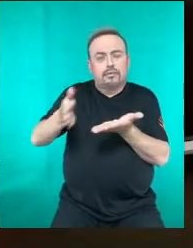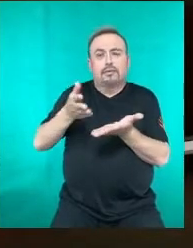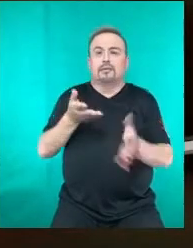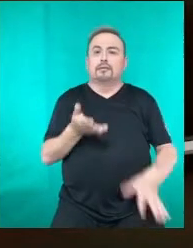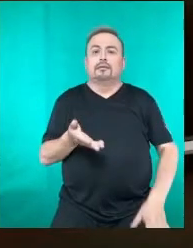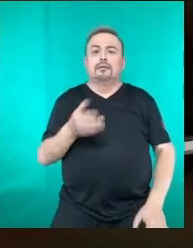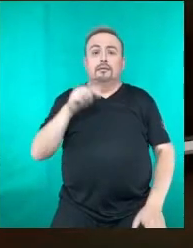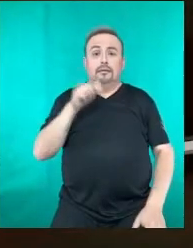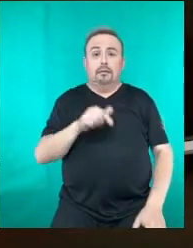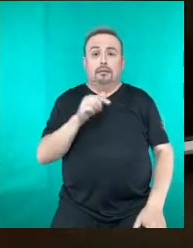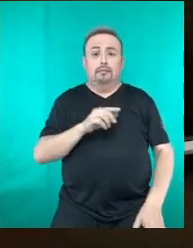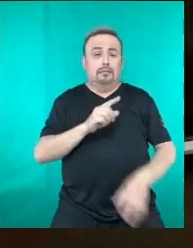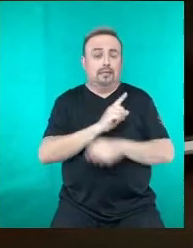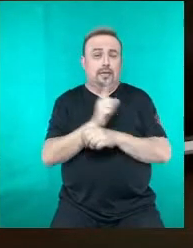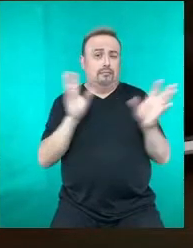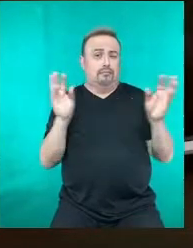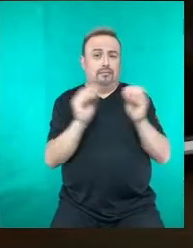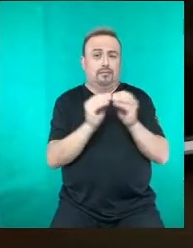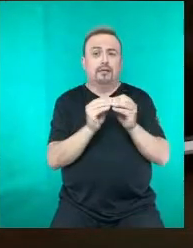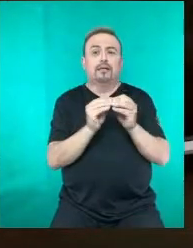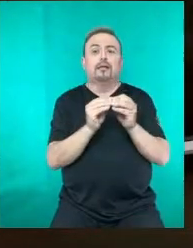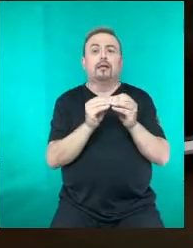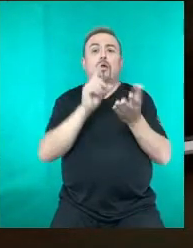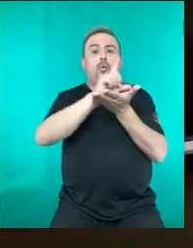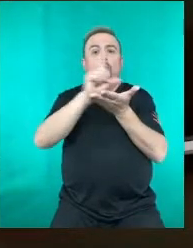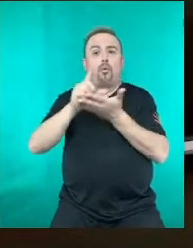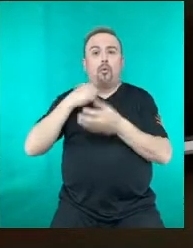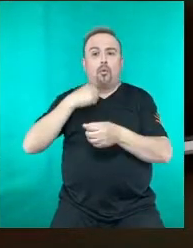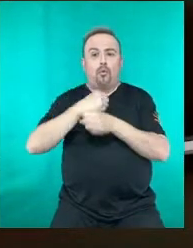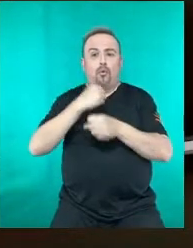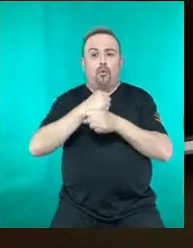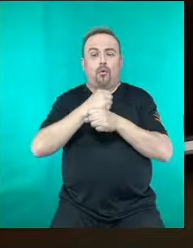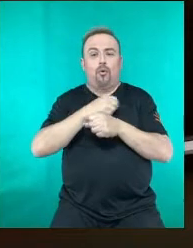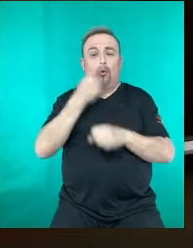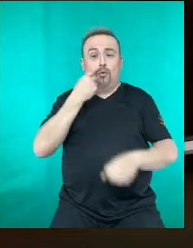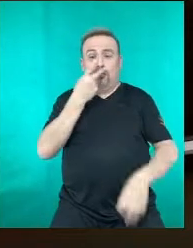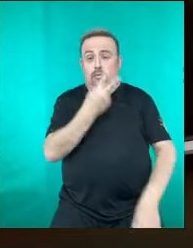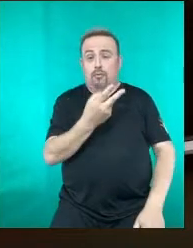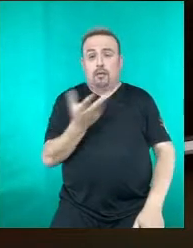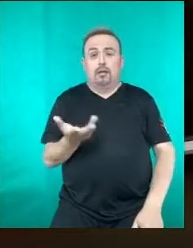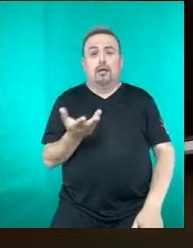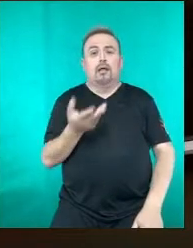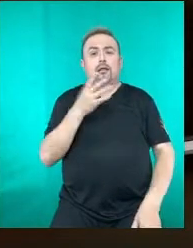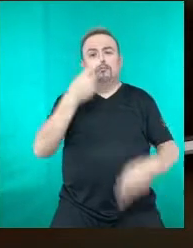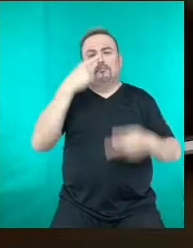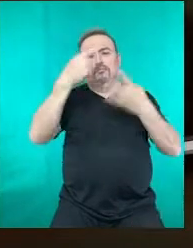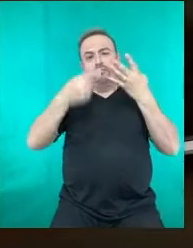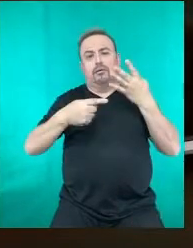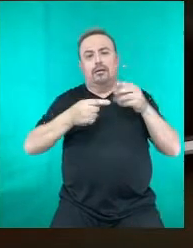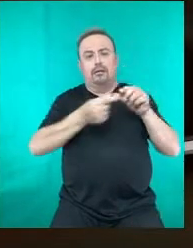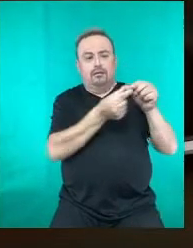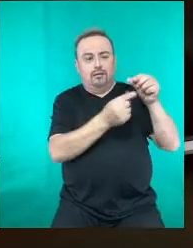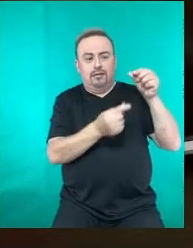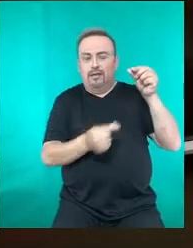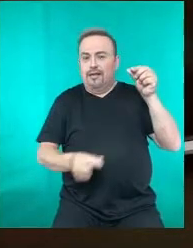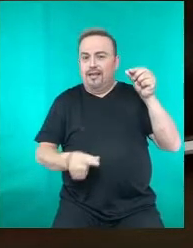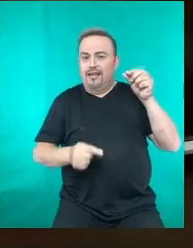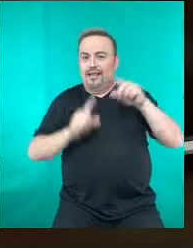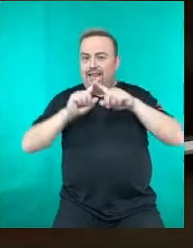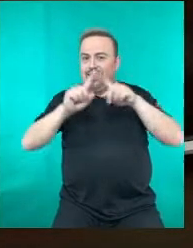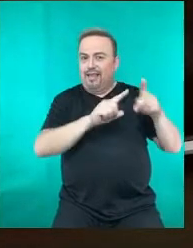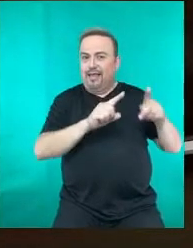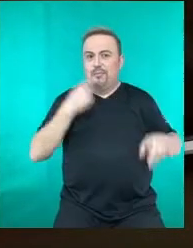este es un poco el esquema de los lugares donde operamos. Como pueden ver, una variedad geográfica muy